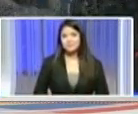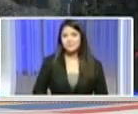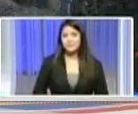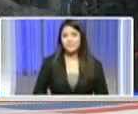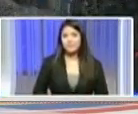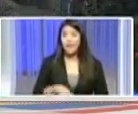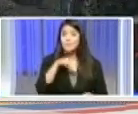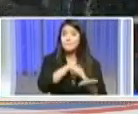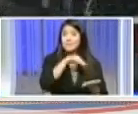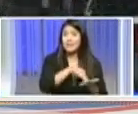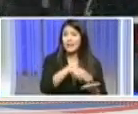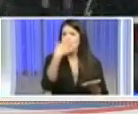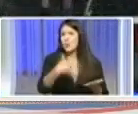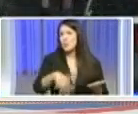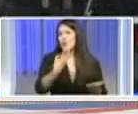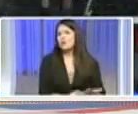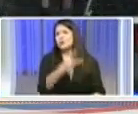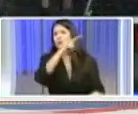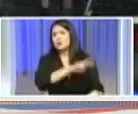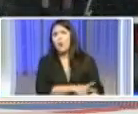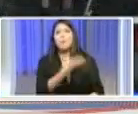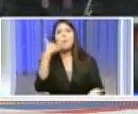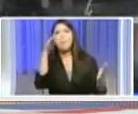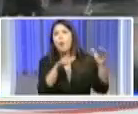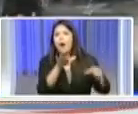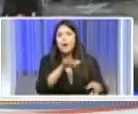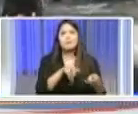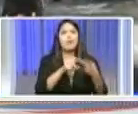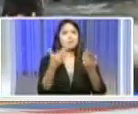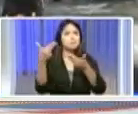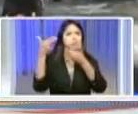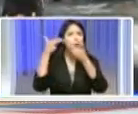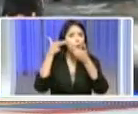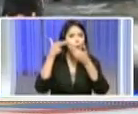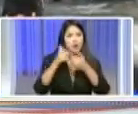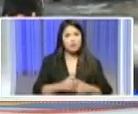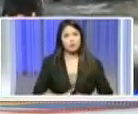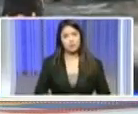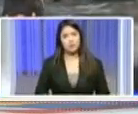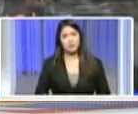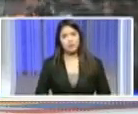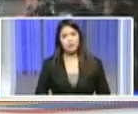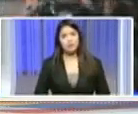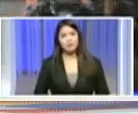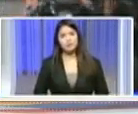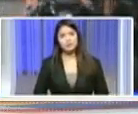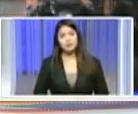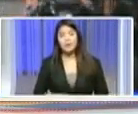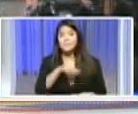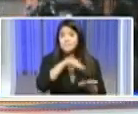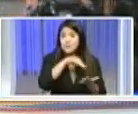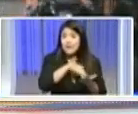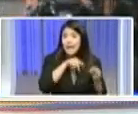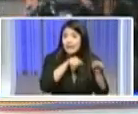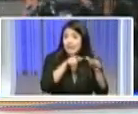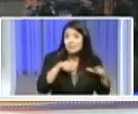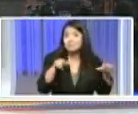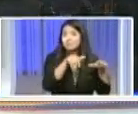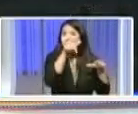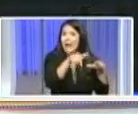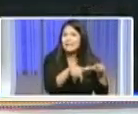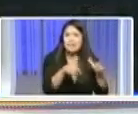Miranda tiene el triple de homicidio, de sicariato, de secuestro. Miranda es el paraíso